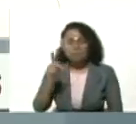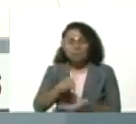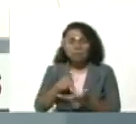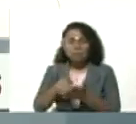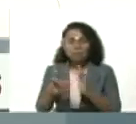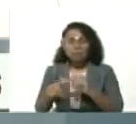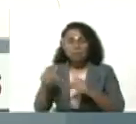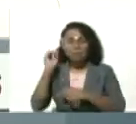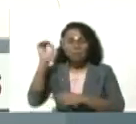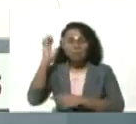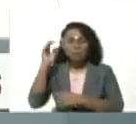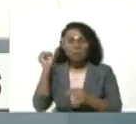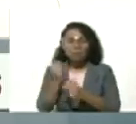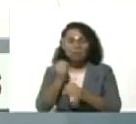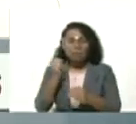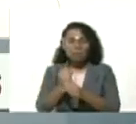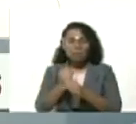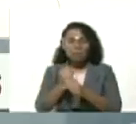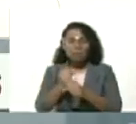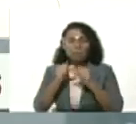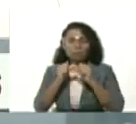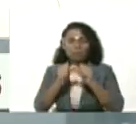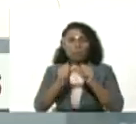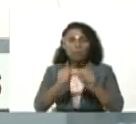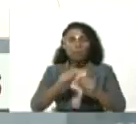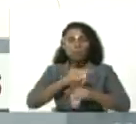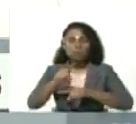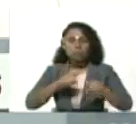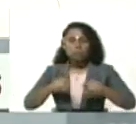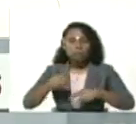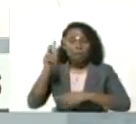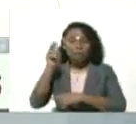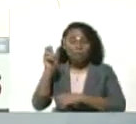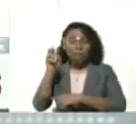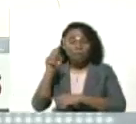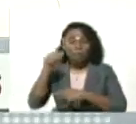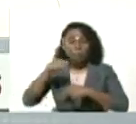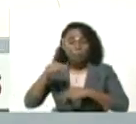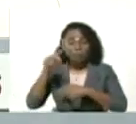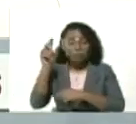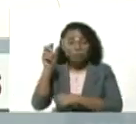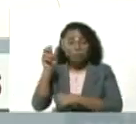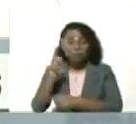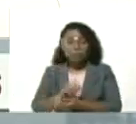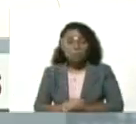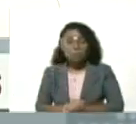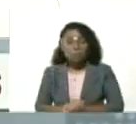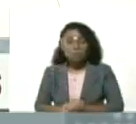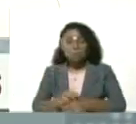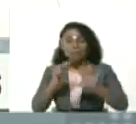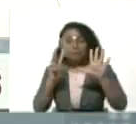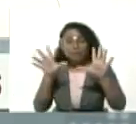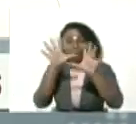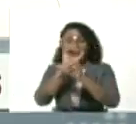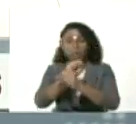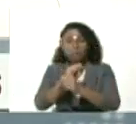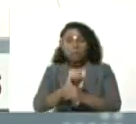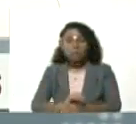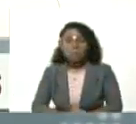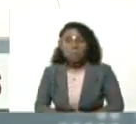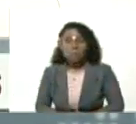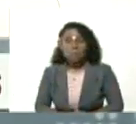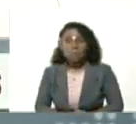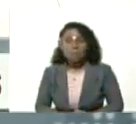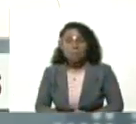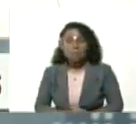en esta jornada de trabajo y coordinación el viernes. Estamos en viernes, 7 de la noche.